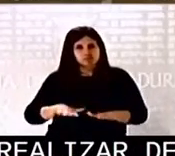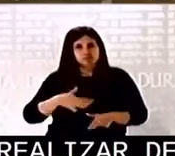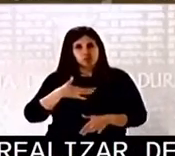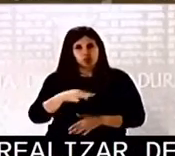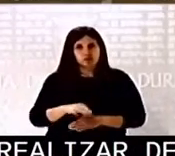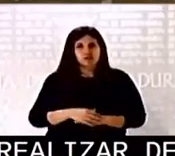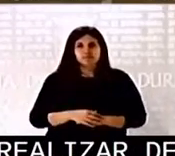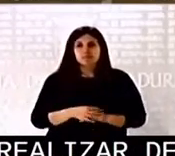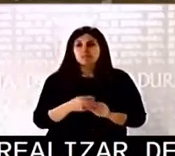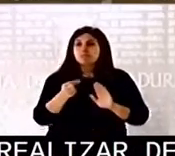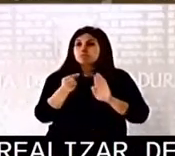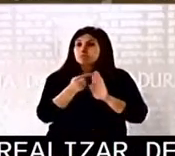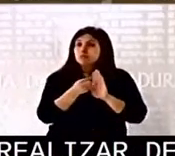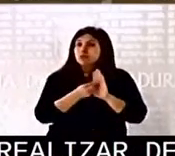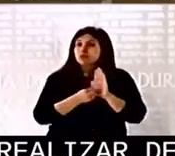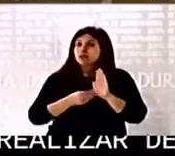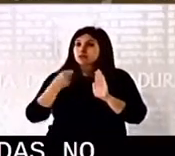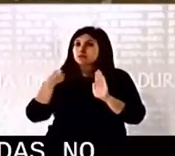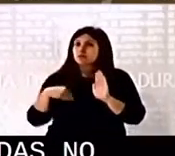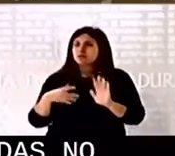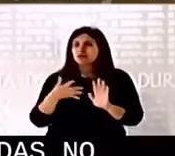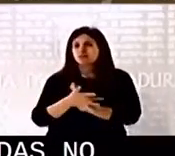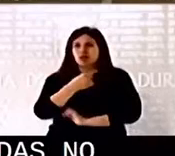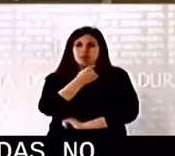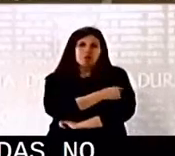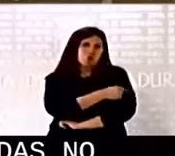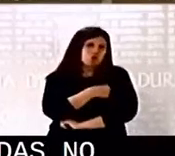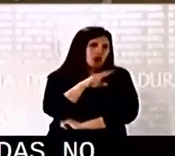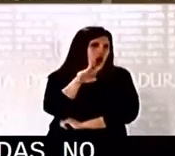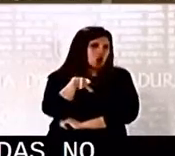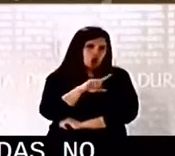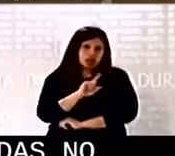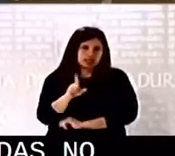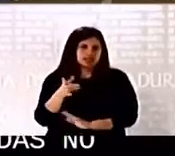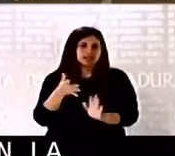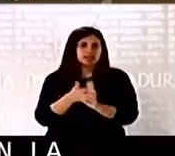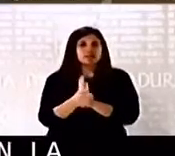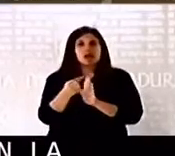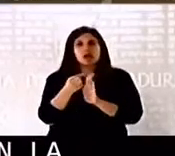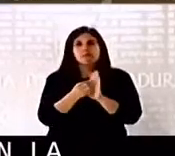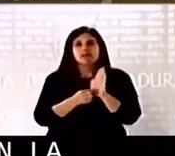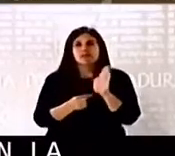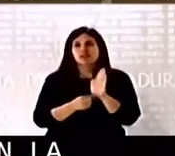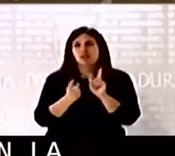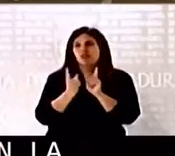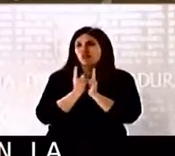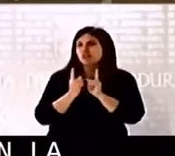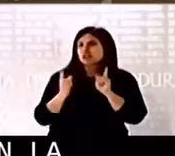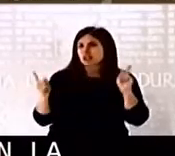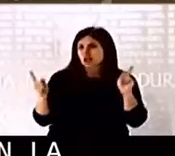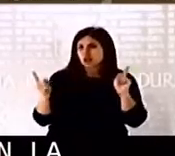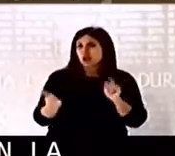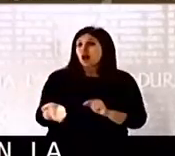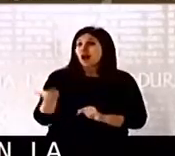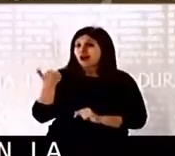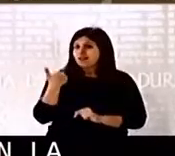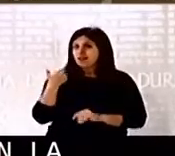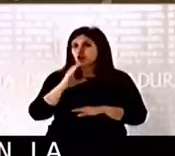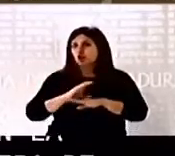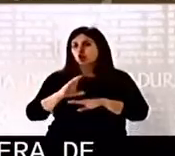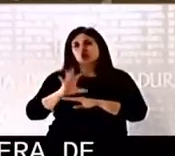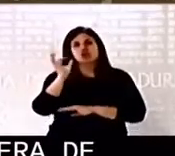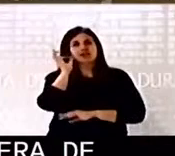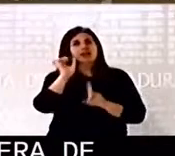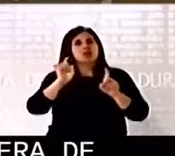medidas eran medidas no farmacológicas, medidas que tenían que ver con la distancia, que le explicó ayer la consejera de Educación y